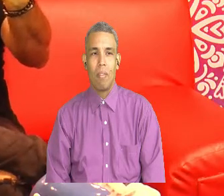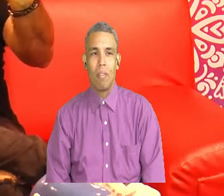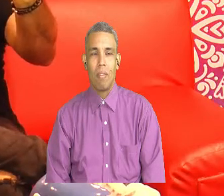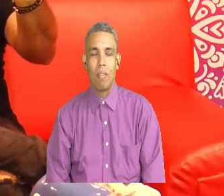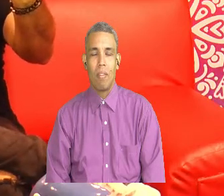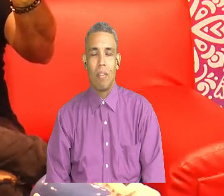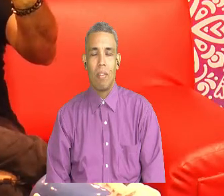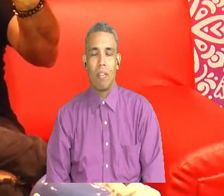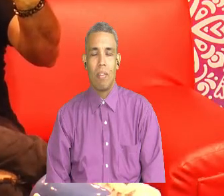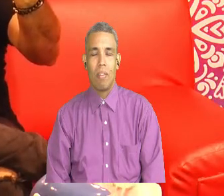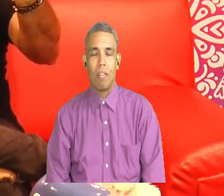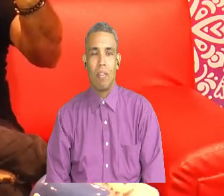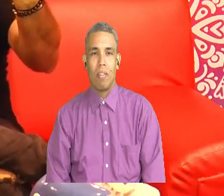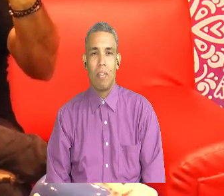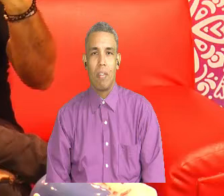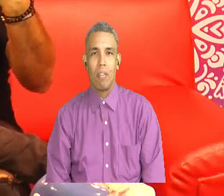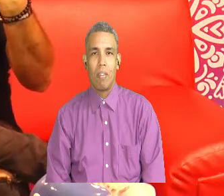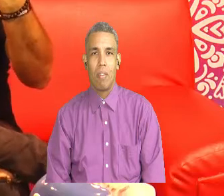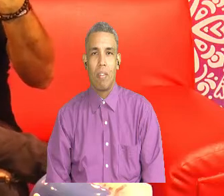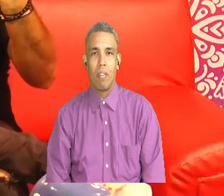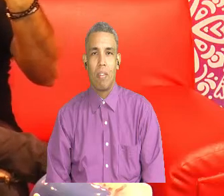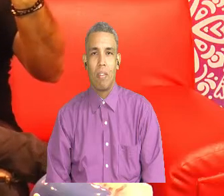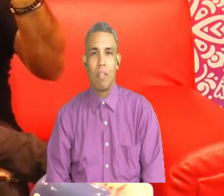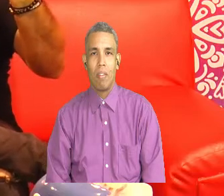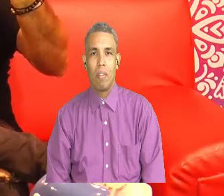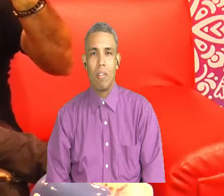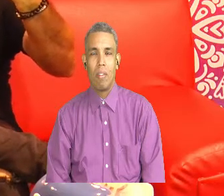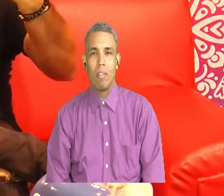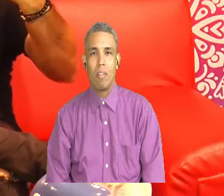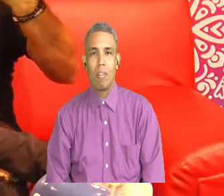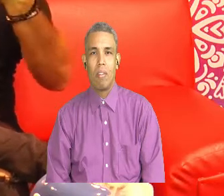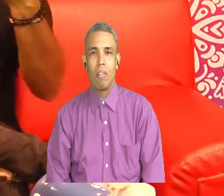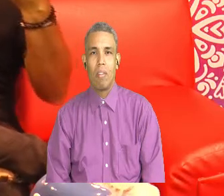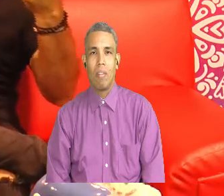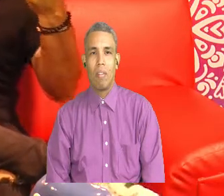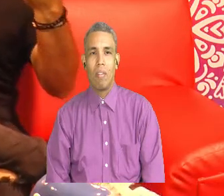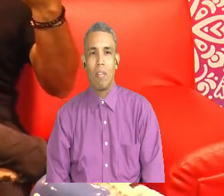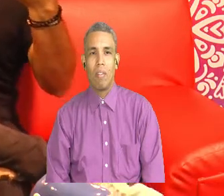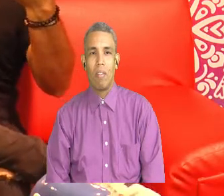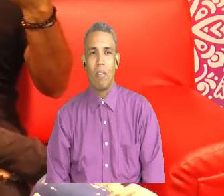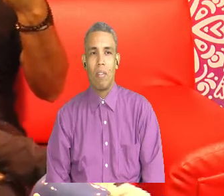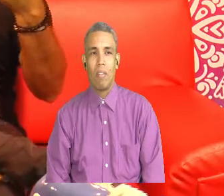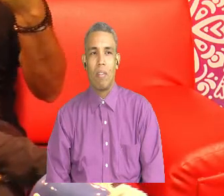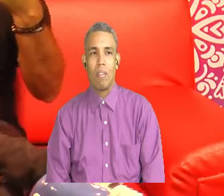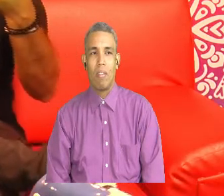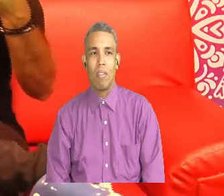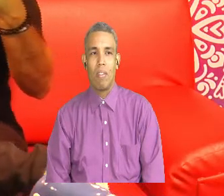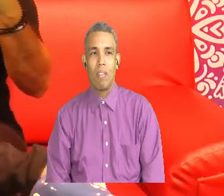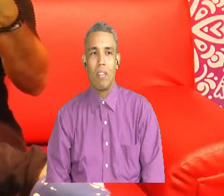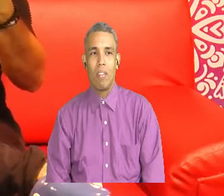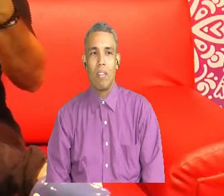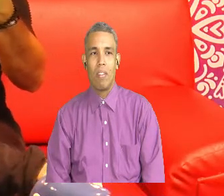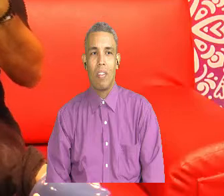tu presencia y tu figura angelical.